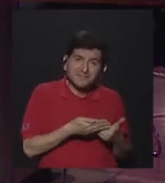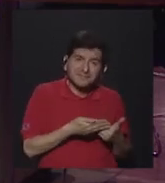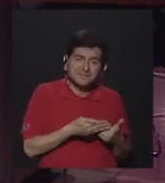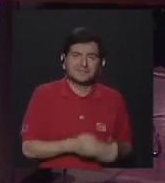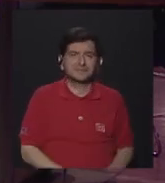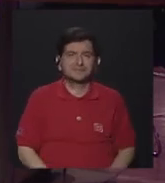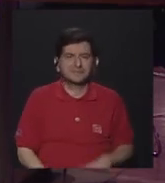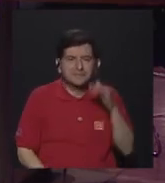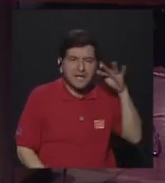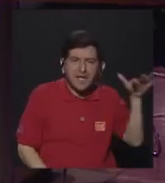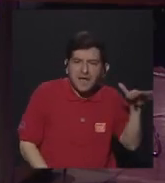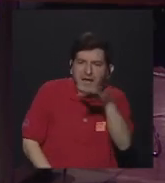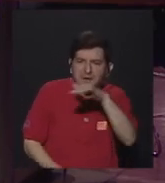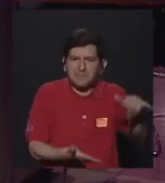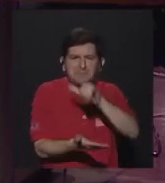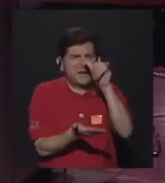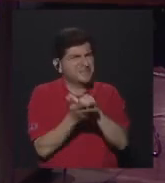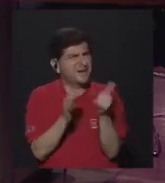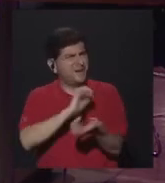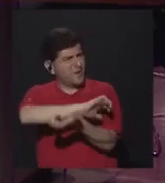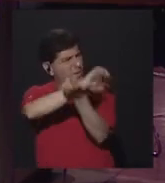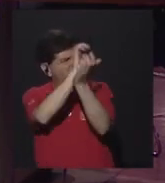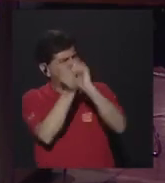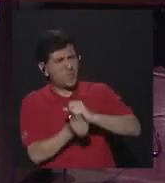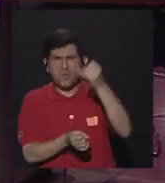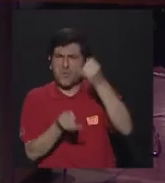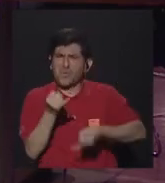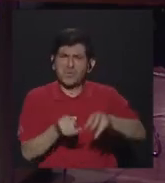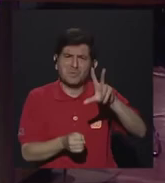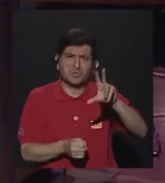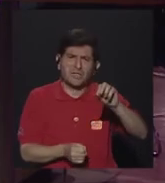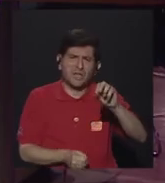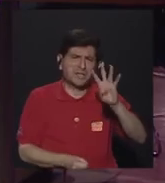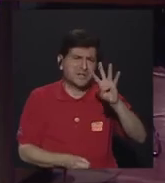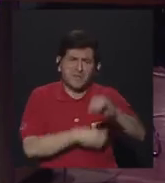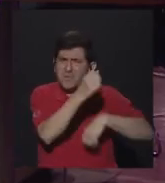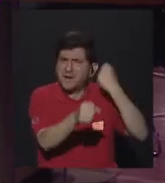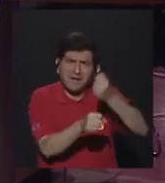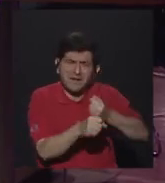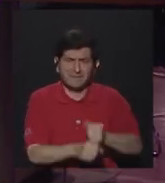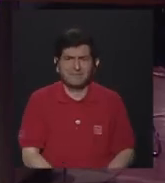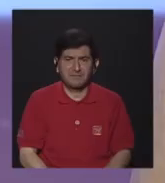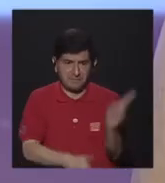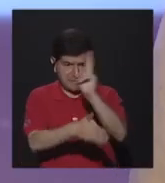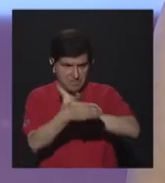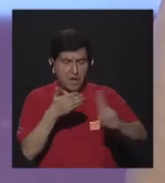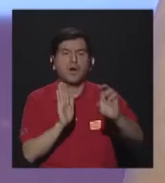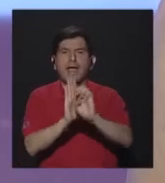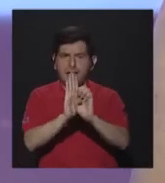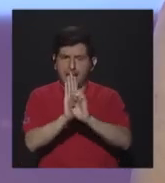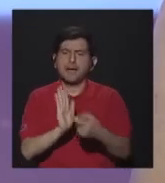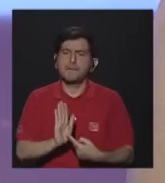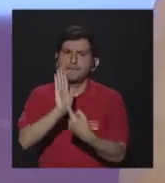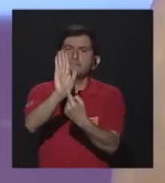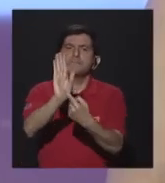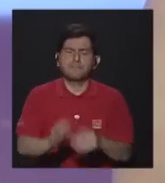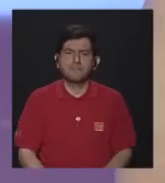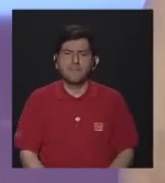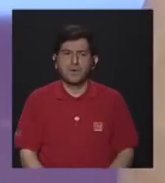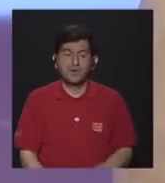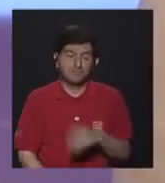el paisaje esa cosa no se ha cambiado muchísimo en los últimos 30 o 40 años entonces la universidad tiene que dar un ejemplo en donde